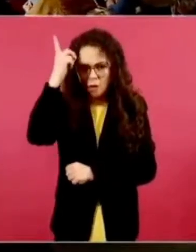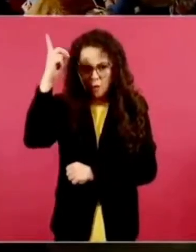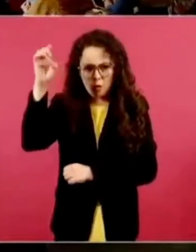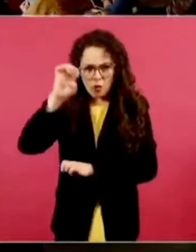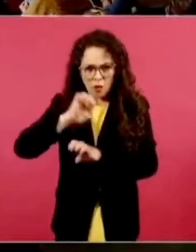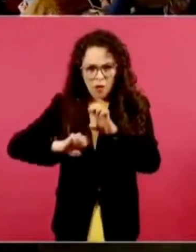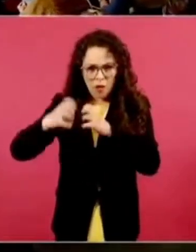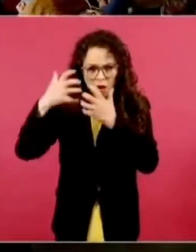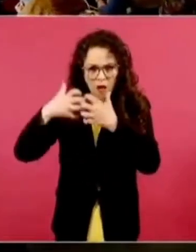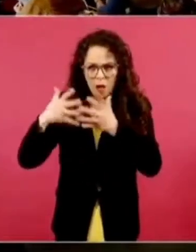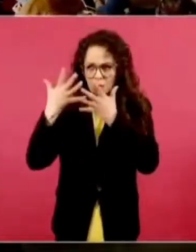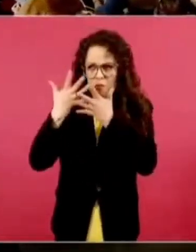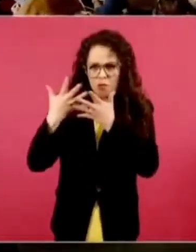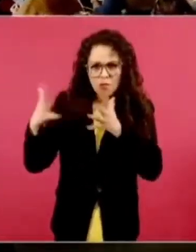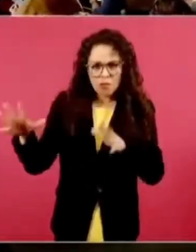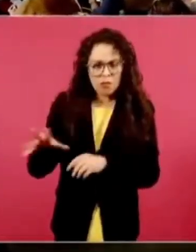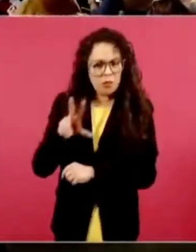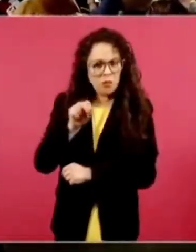los de arriba.